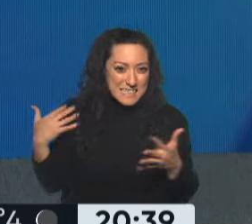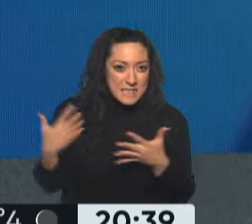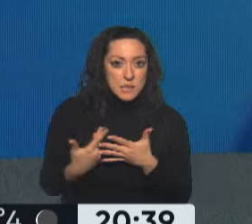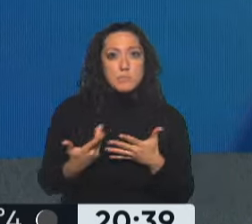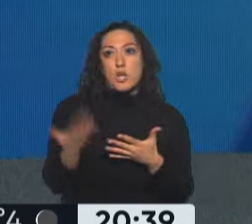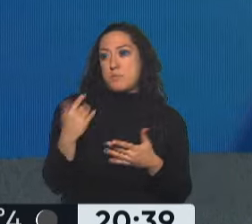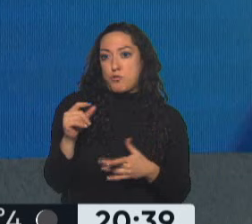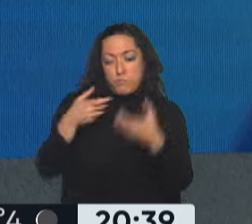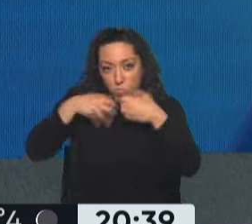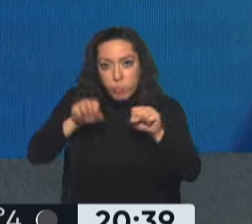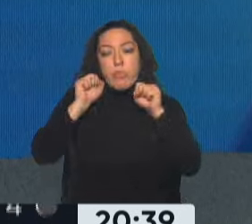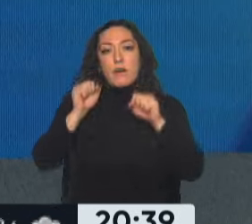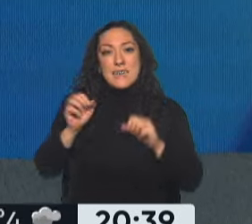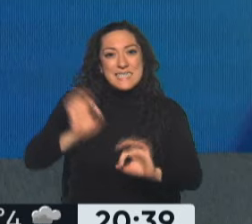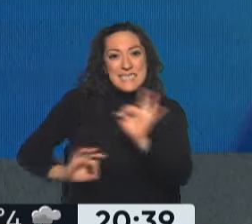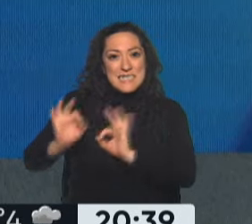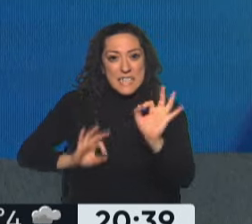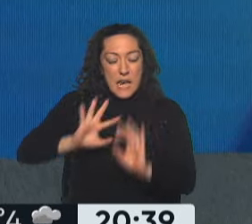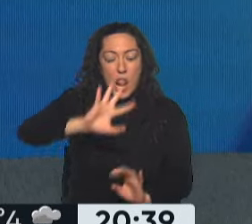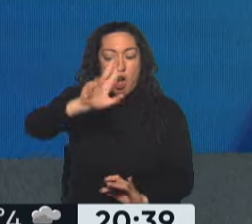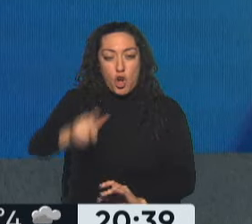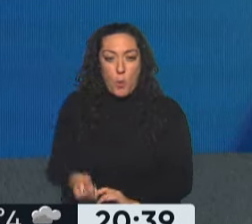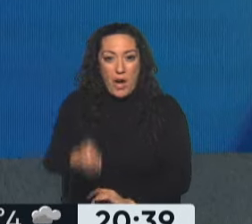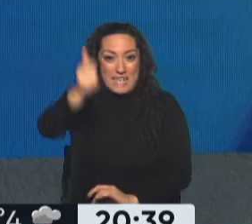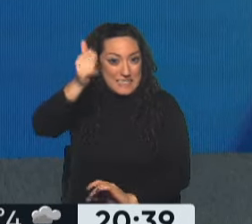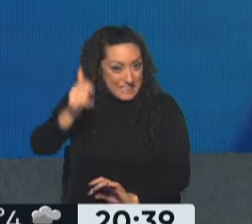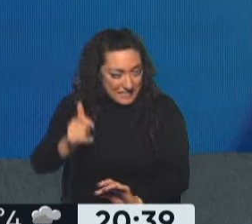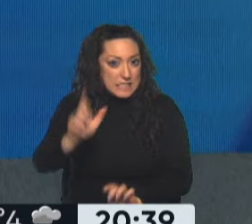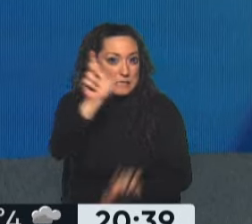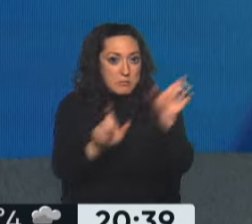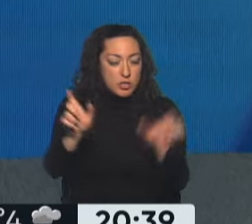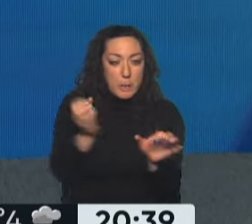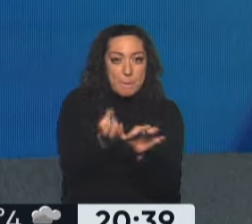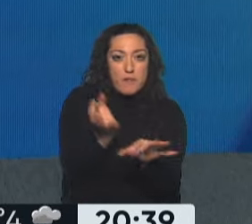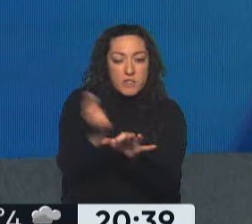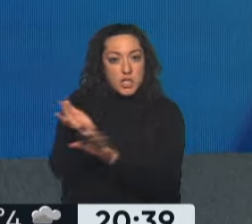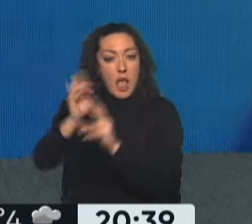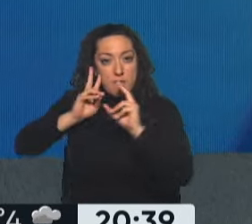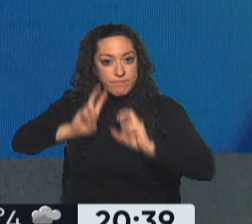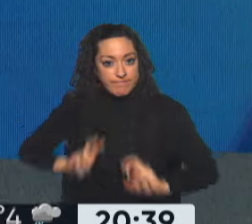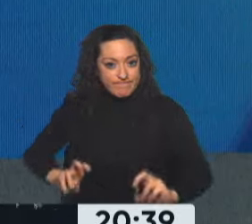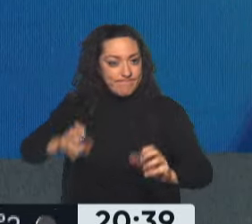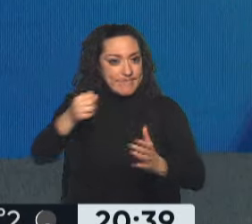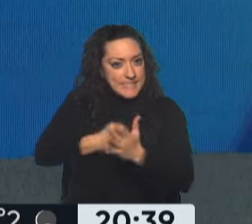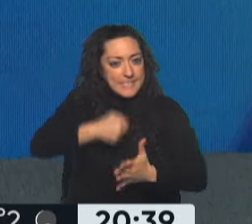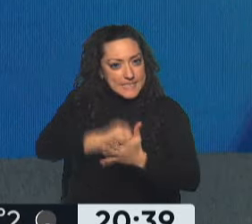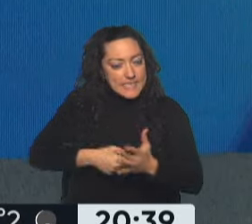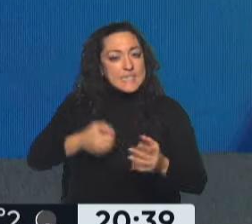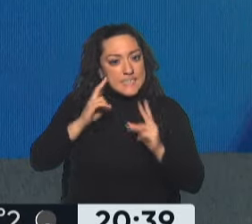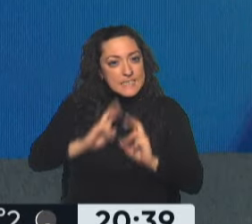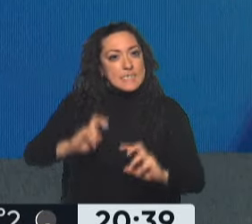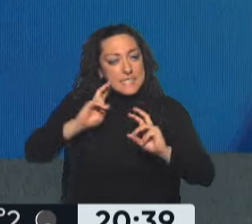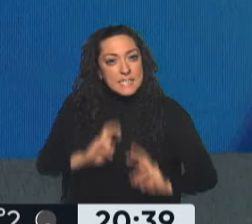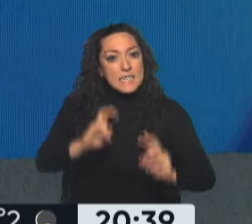el casi robo del siglo. Se sigue investigando, hay peritos trabajando arduamente, obviamente, ¿cuál es